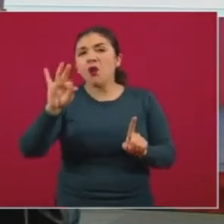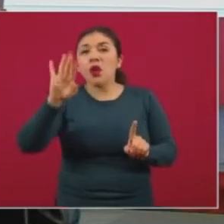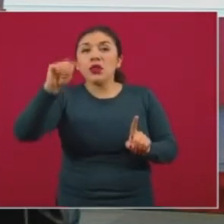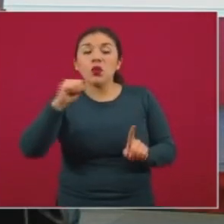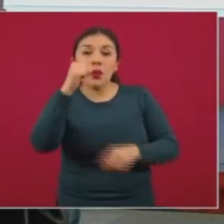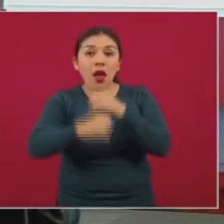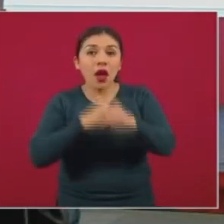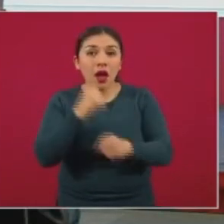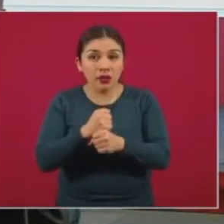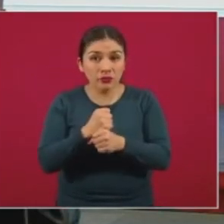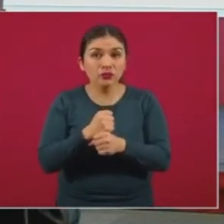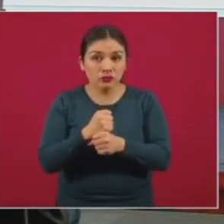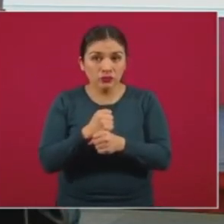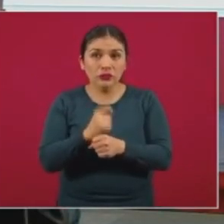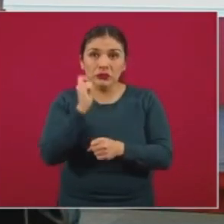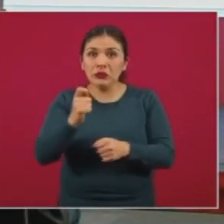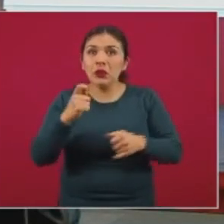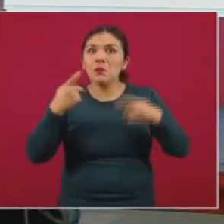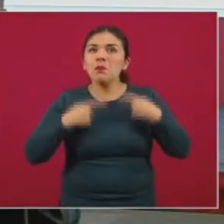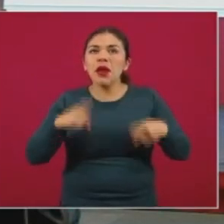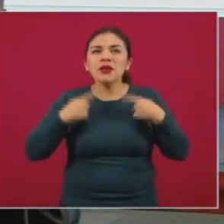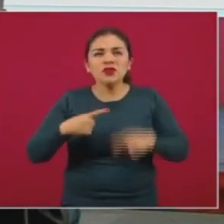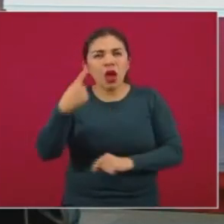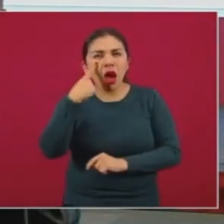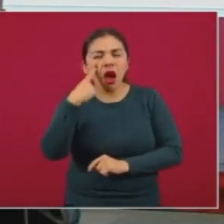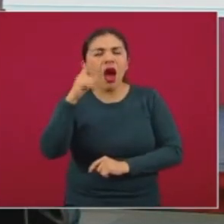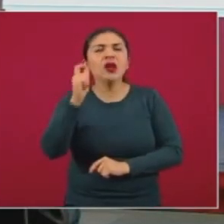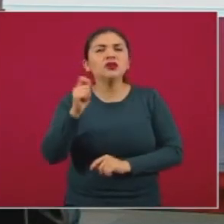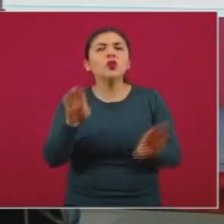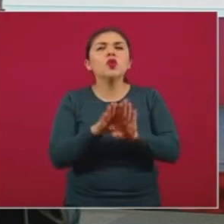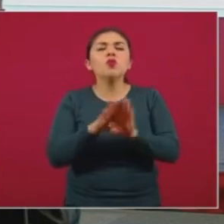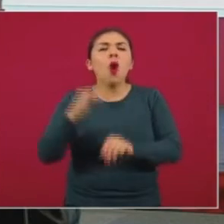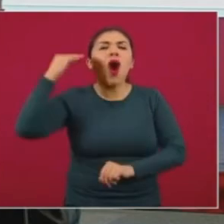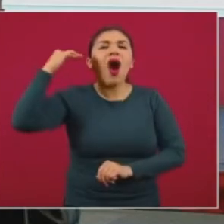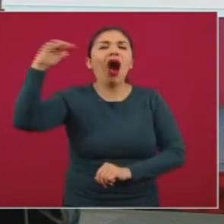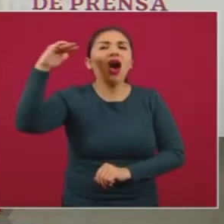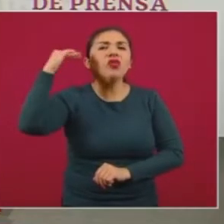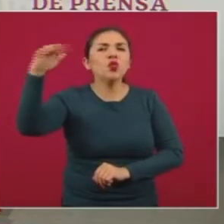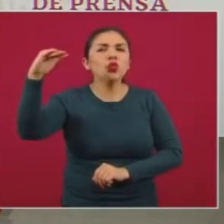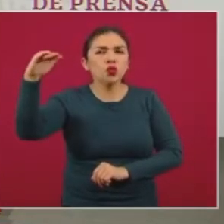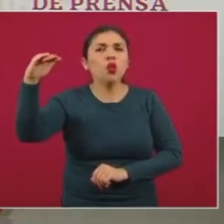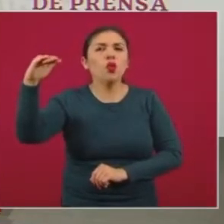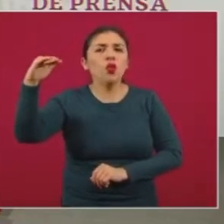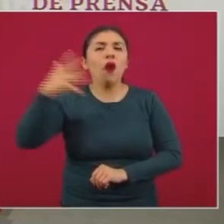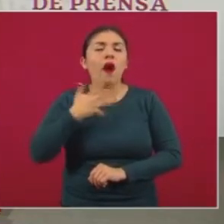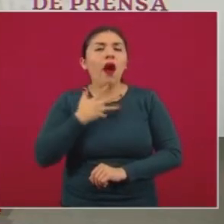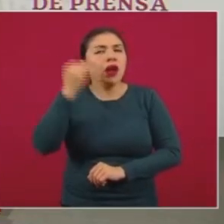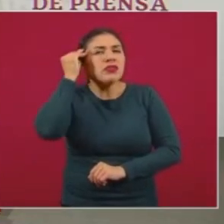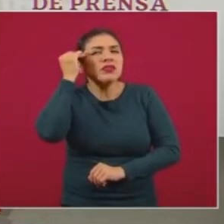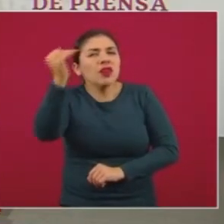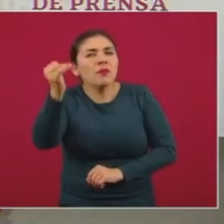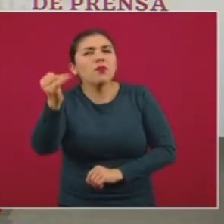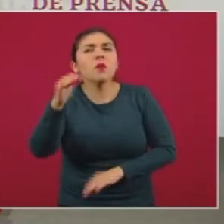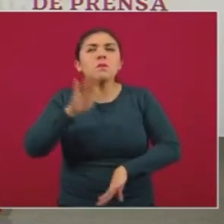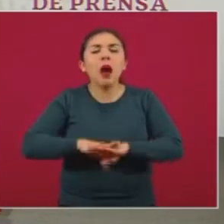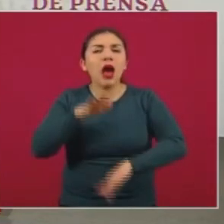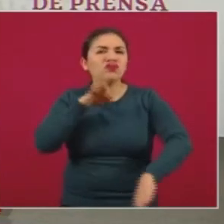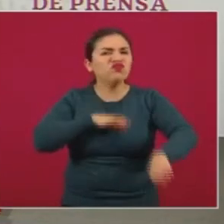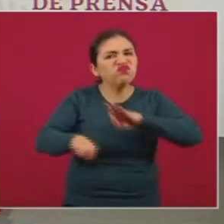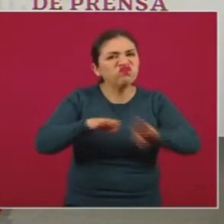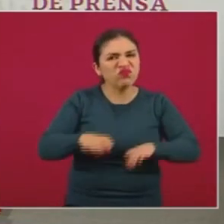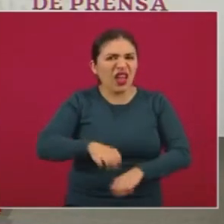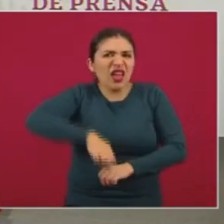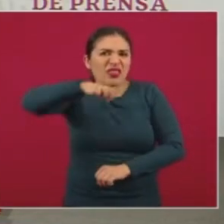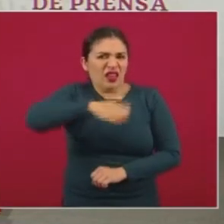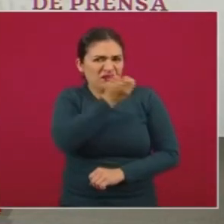49 años, es decir, la población básicamente adulta y que está en una temporalidad laboral,